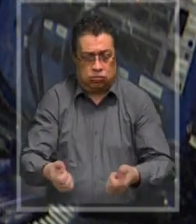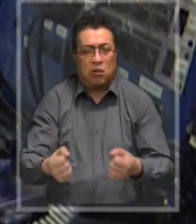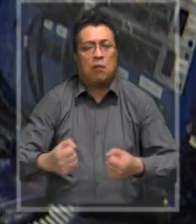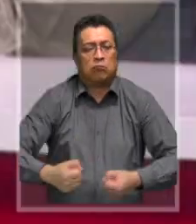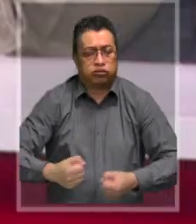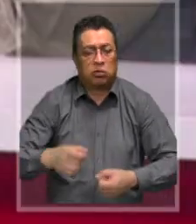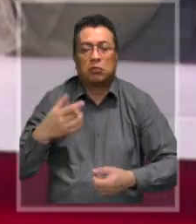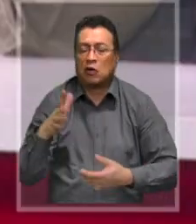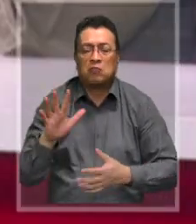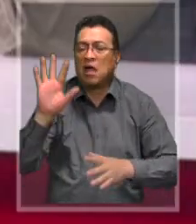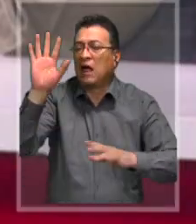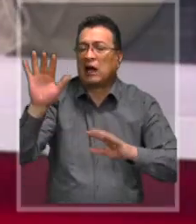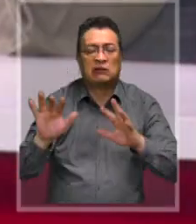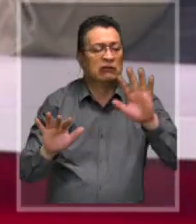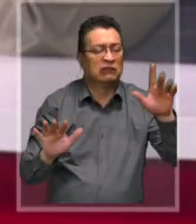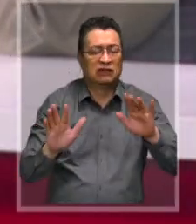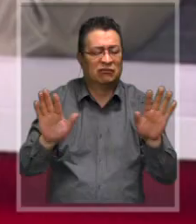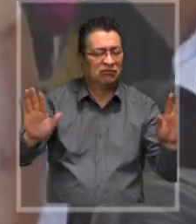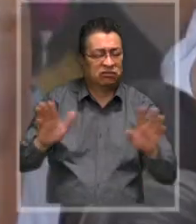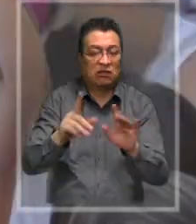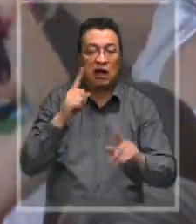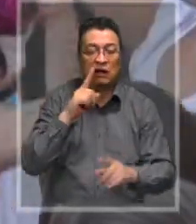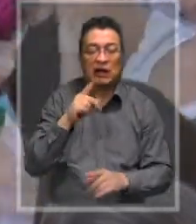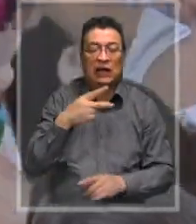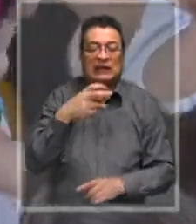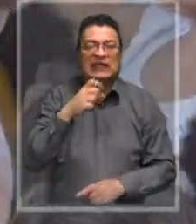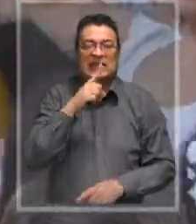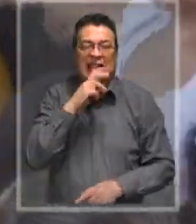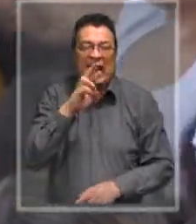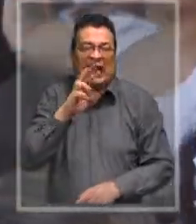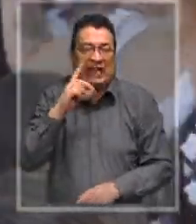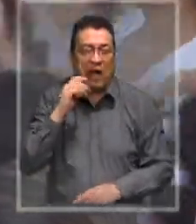prejuicio ni calificativos como histérica o neurótica